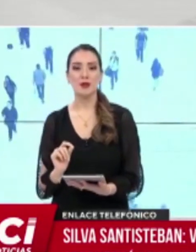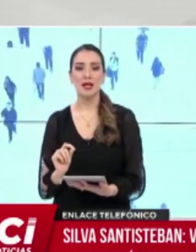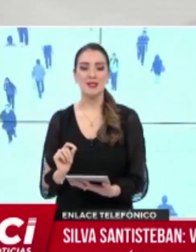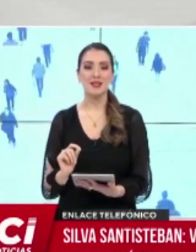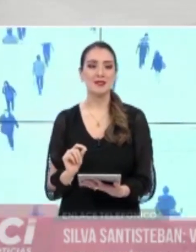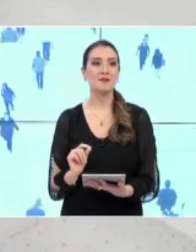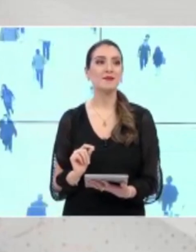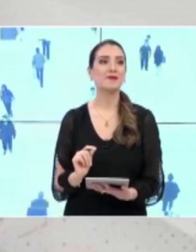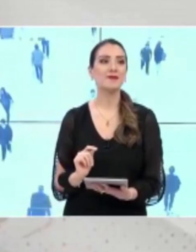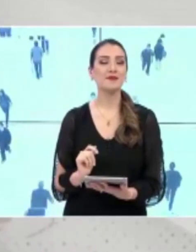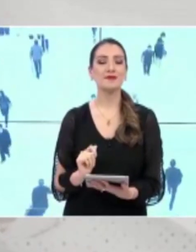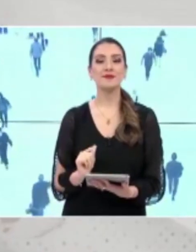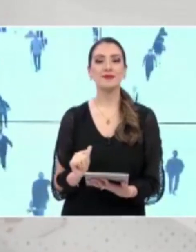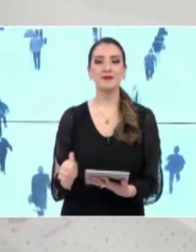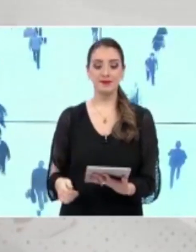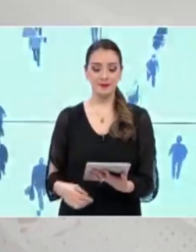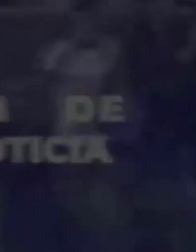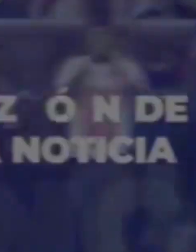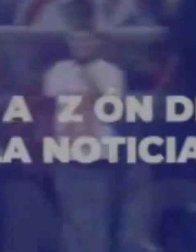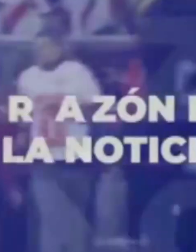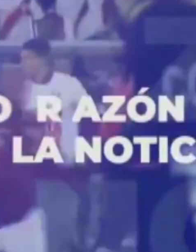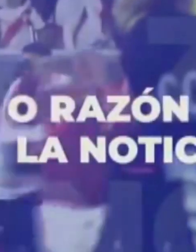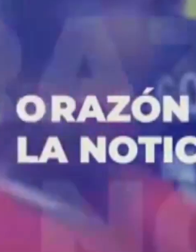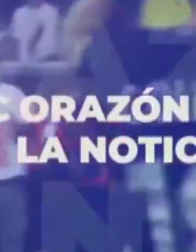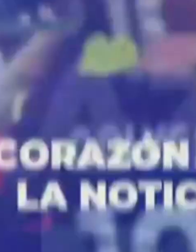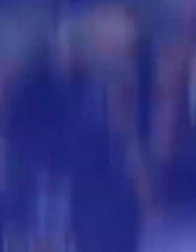unos segundos. Gracias.